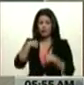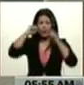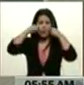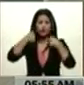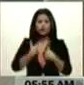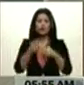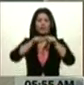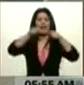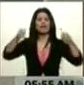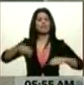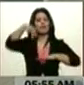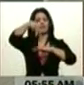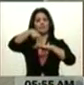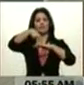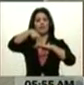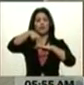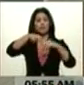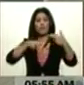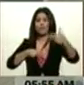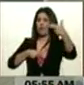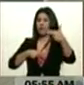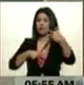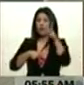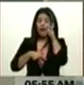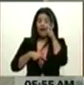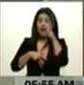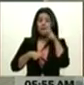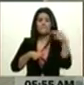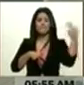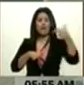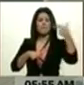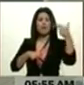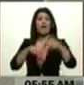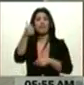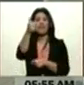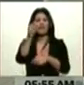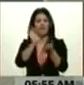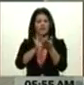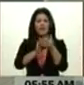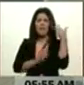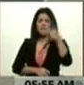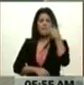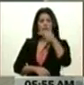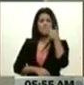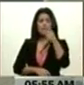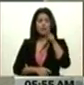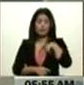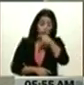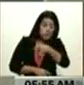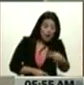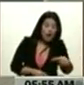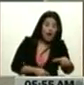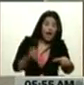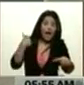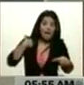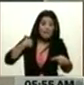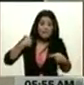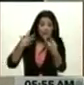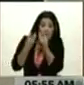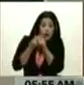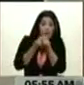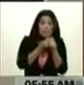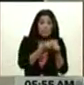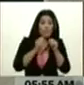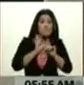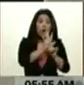la tarima, aterrados, porque lo que escuchamos fueron 10 tiros seguidos. Me bajaron de la tarima a